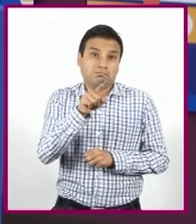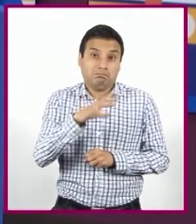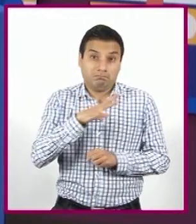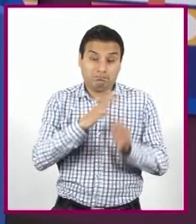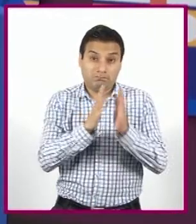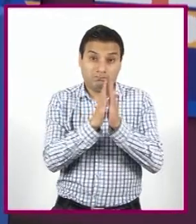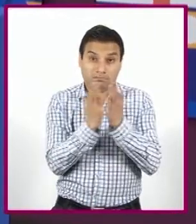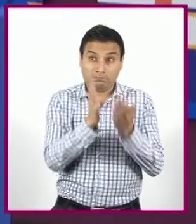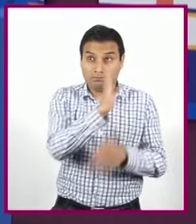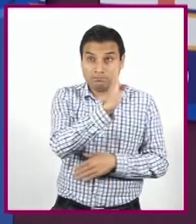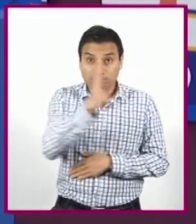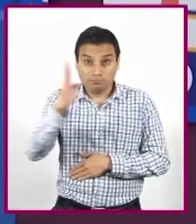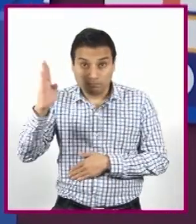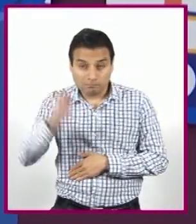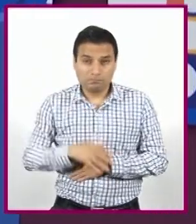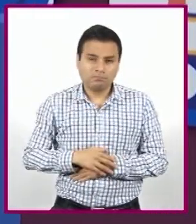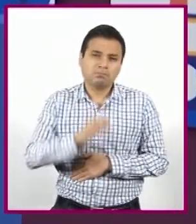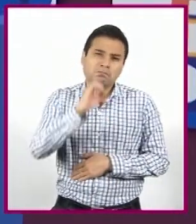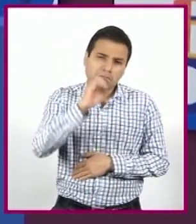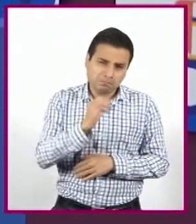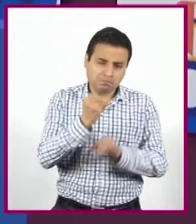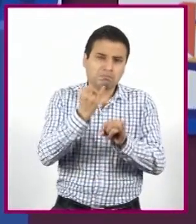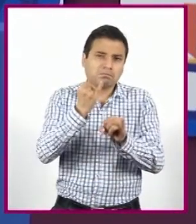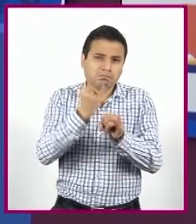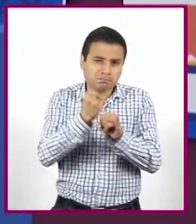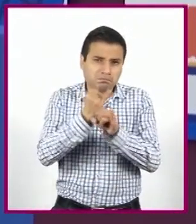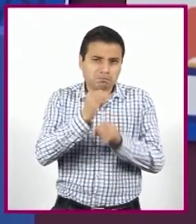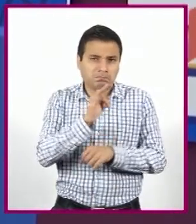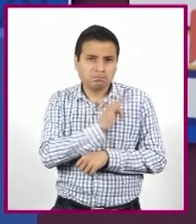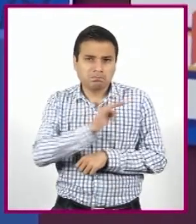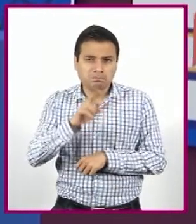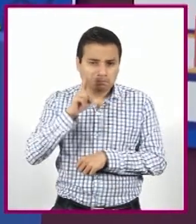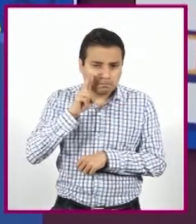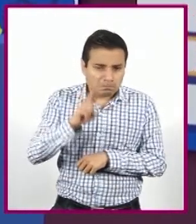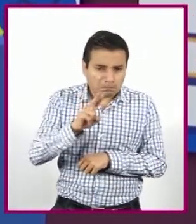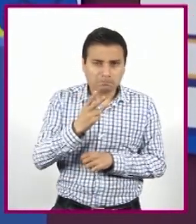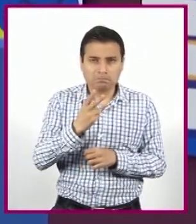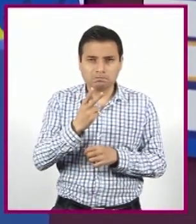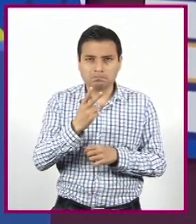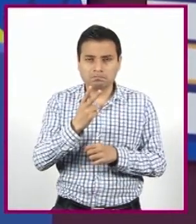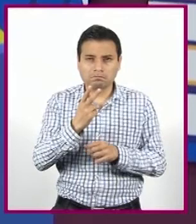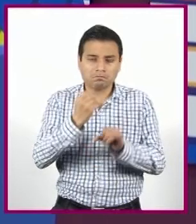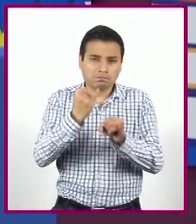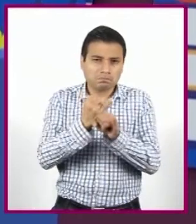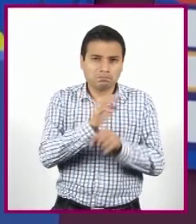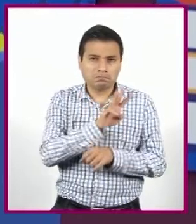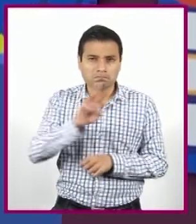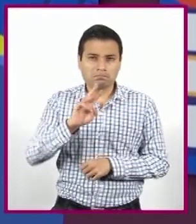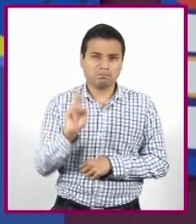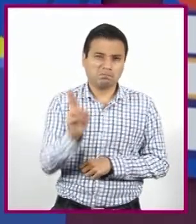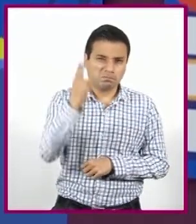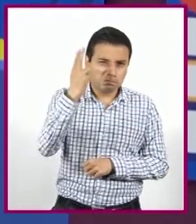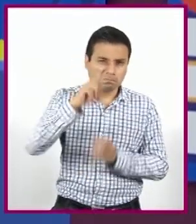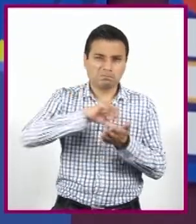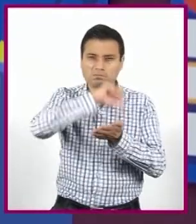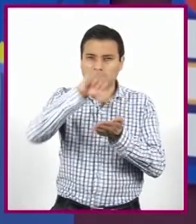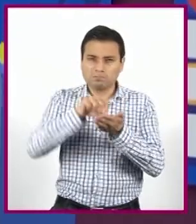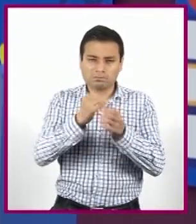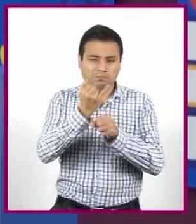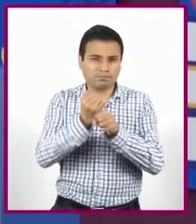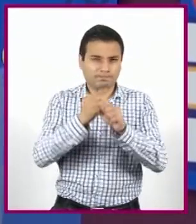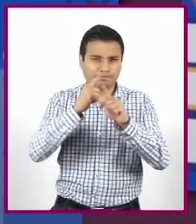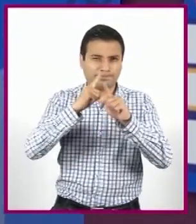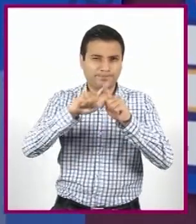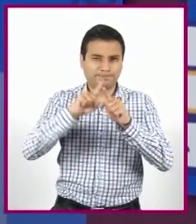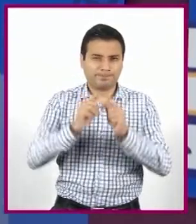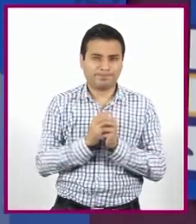mano, o en bibliotecas digitales o en sitios de internet de universidades y centros de investigación. Para